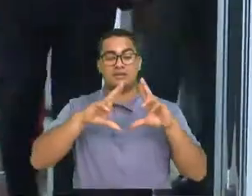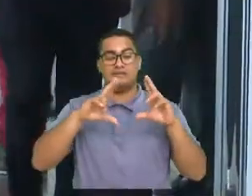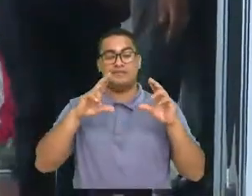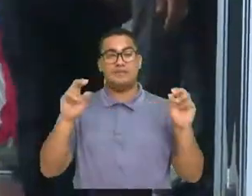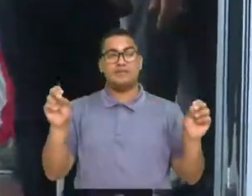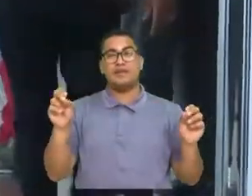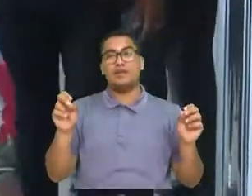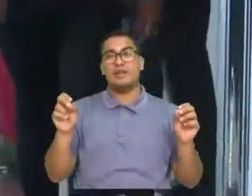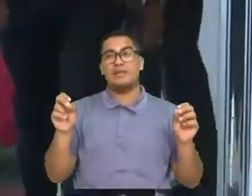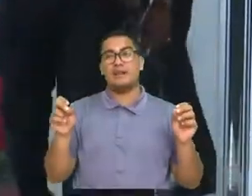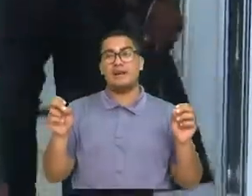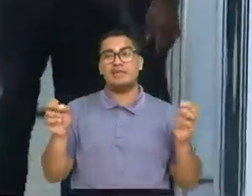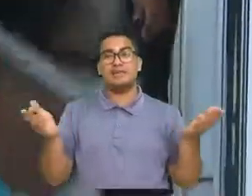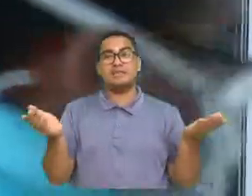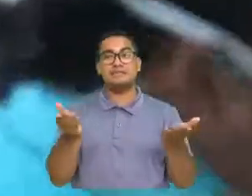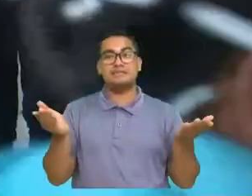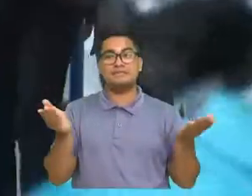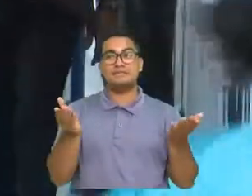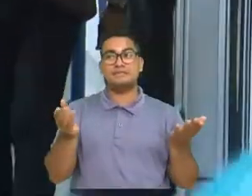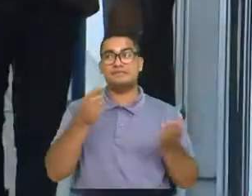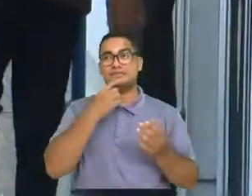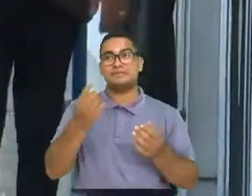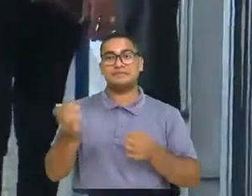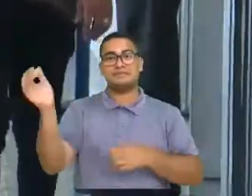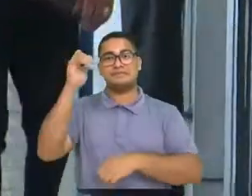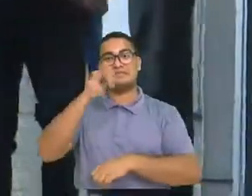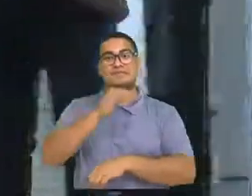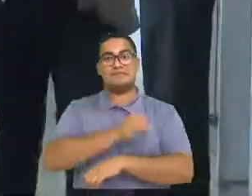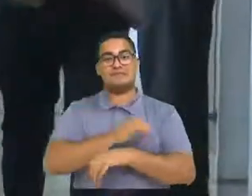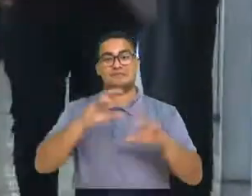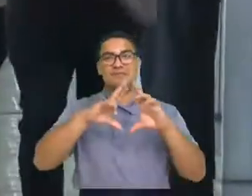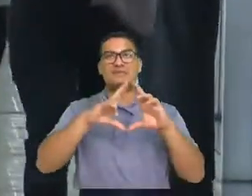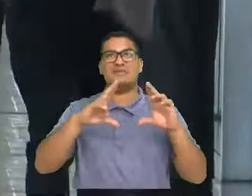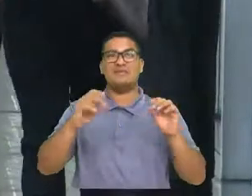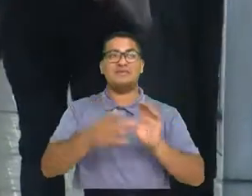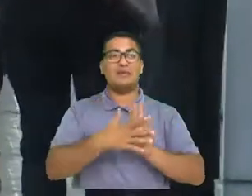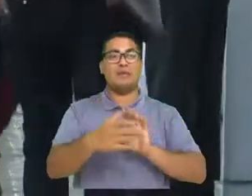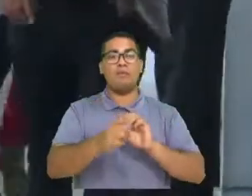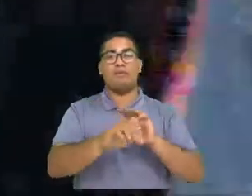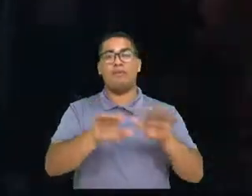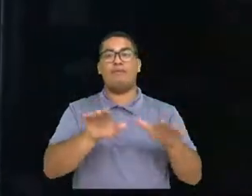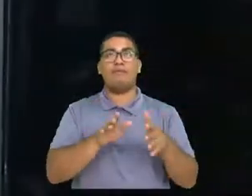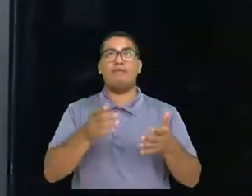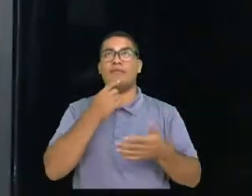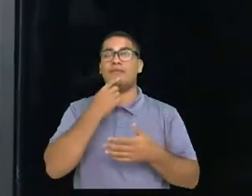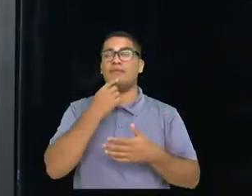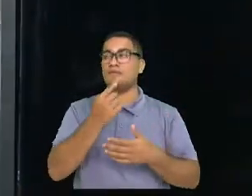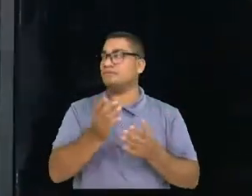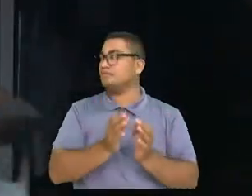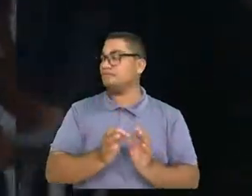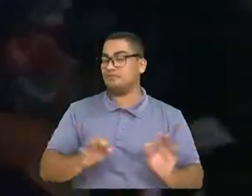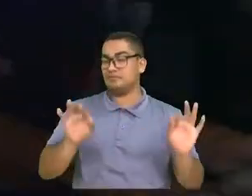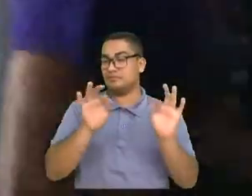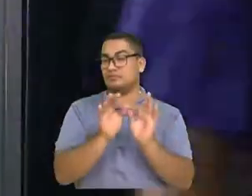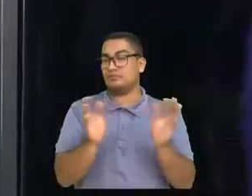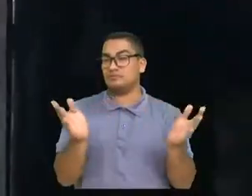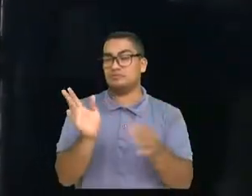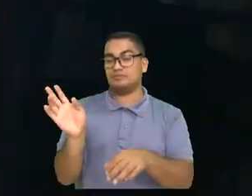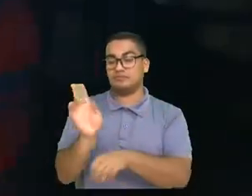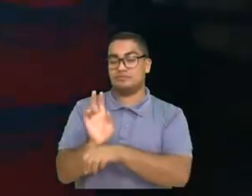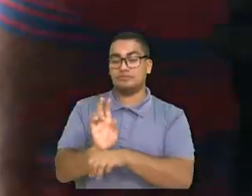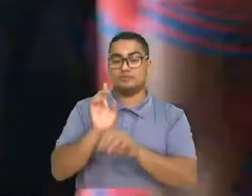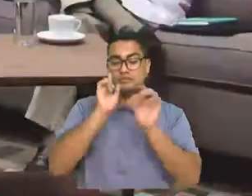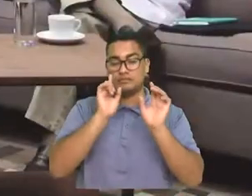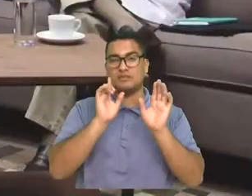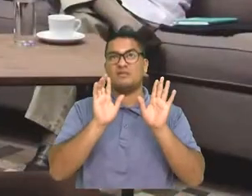ya sea por su familia, por ellos mismos o por la red comunitaria, en la vigilancia comunitaria. Sí, y sí. La detección no es que anda